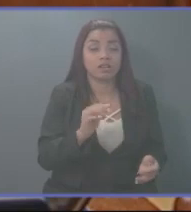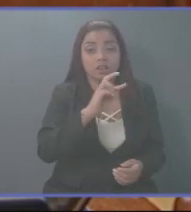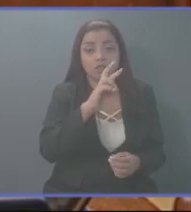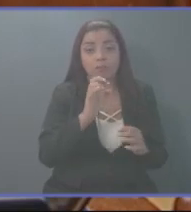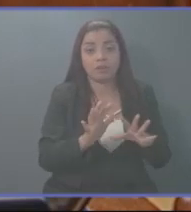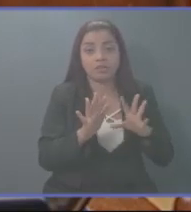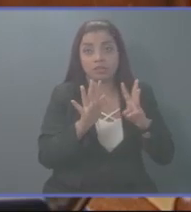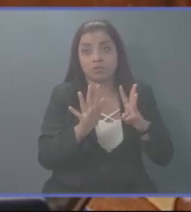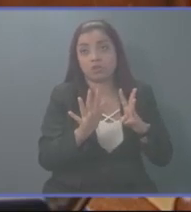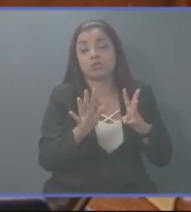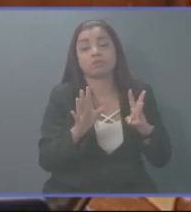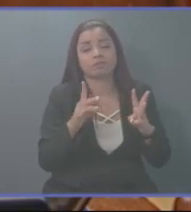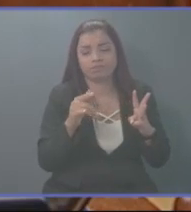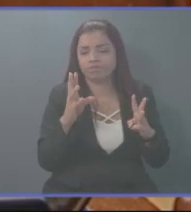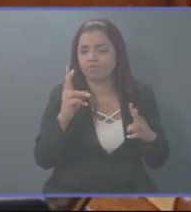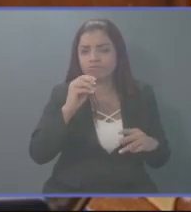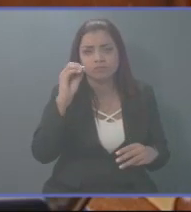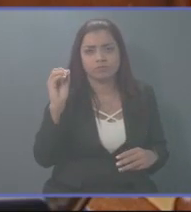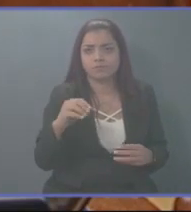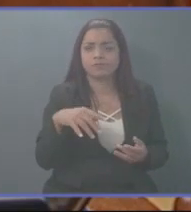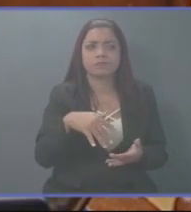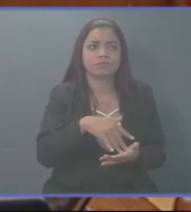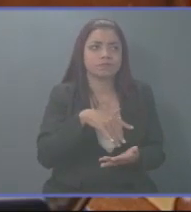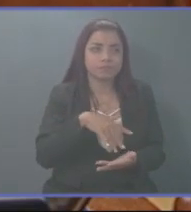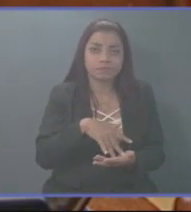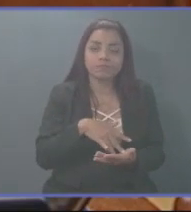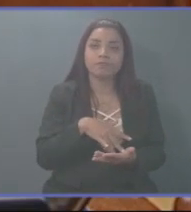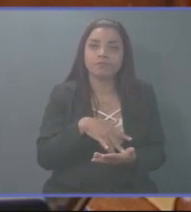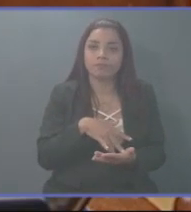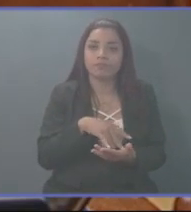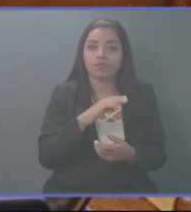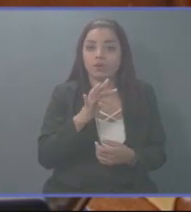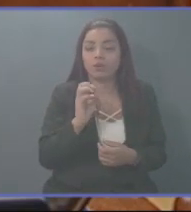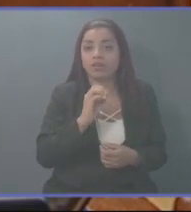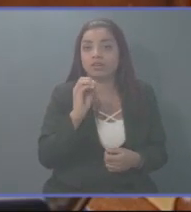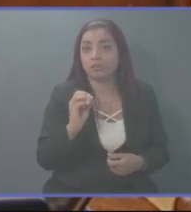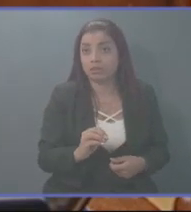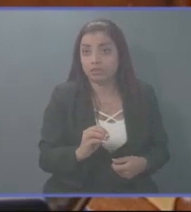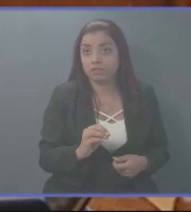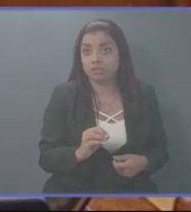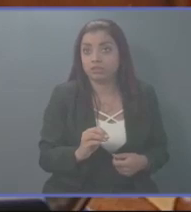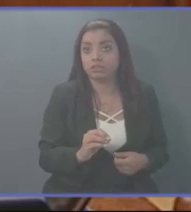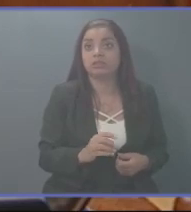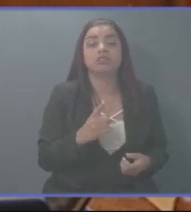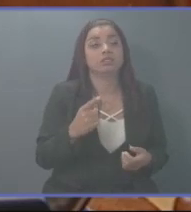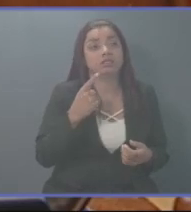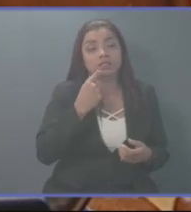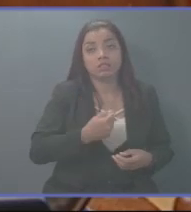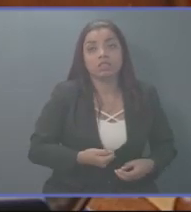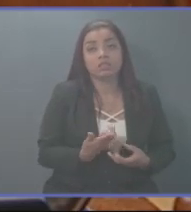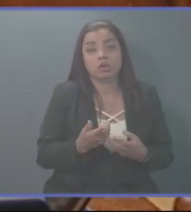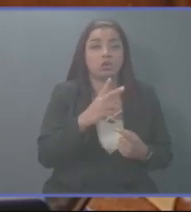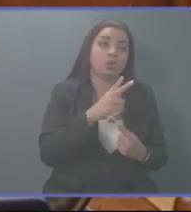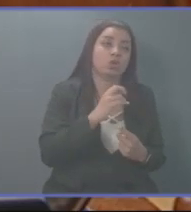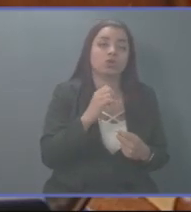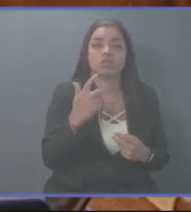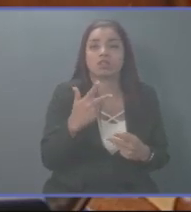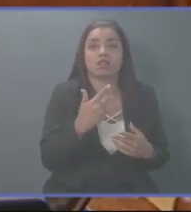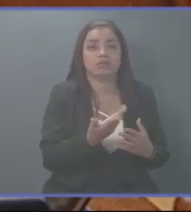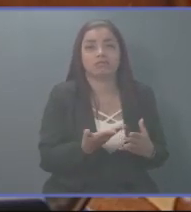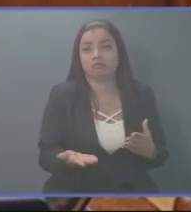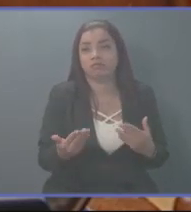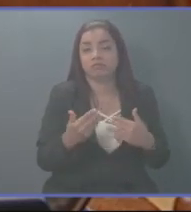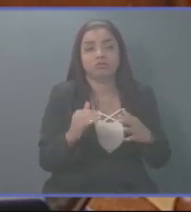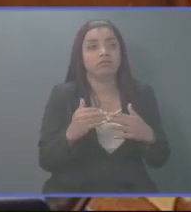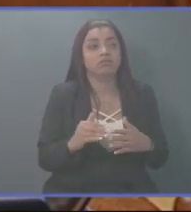2018, un alto porcentaje de la población afectada, el 40%, reportó 2 o hasta 3 causas distintas